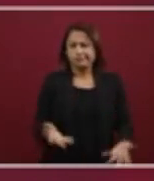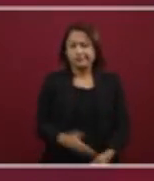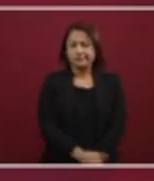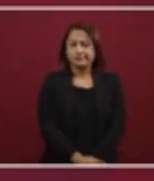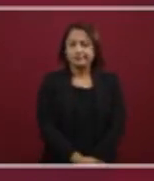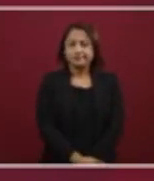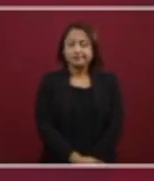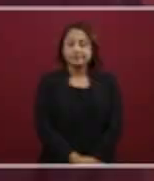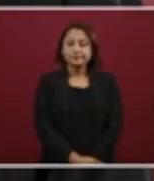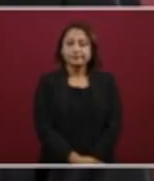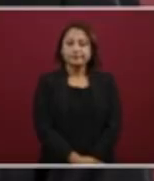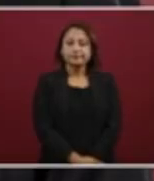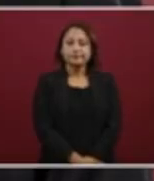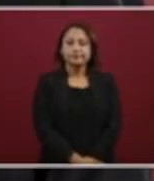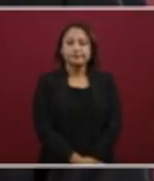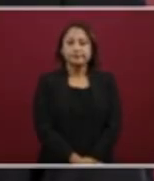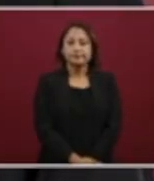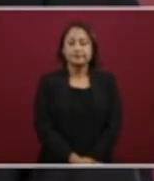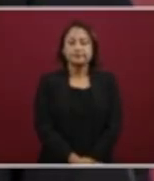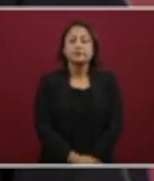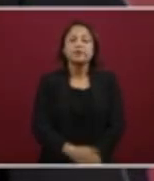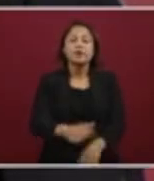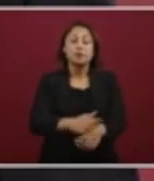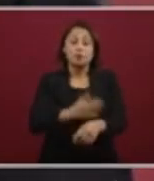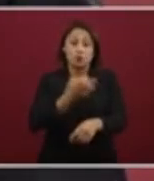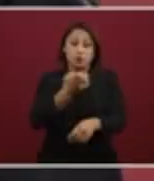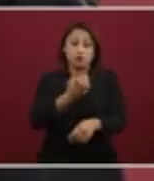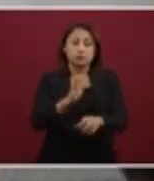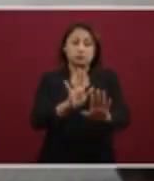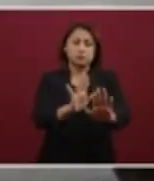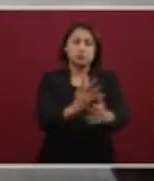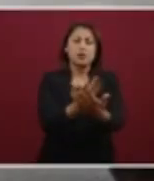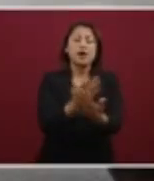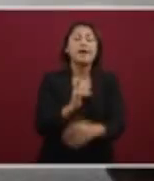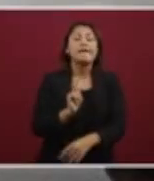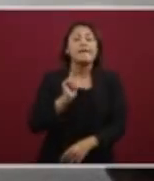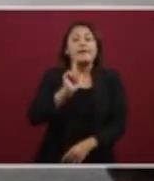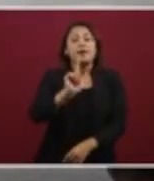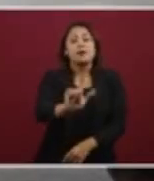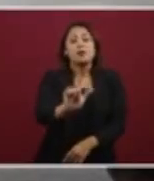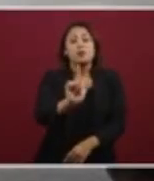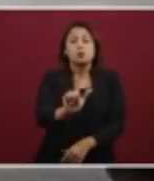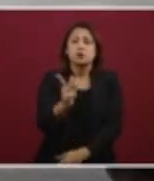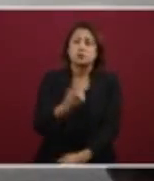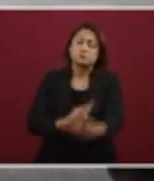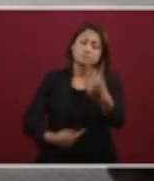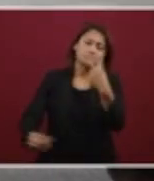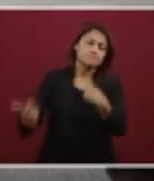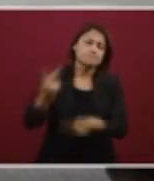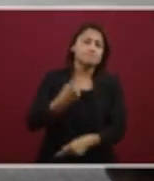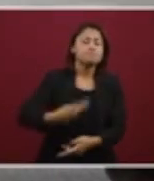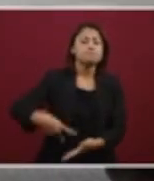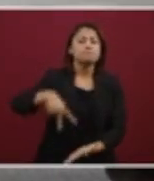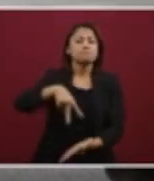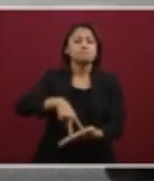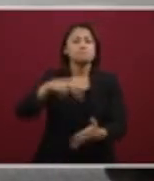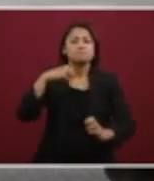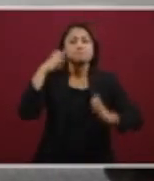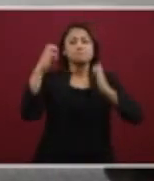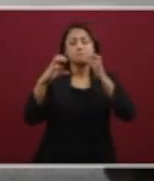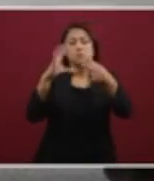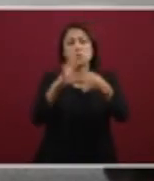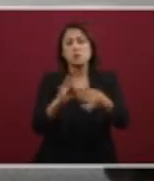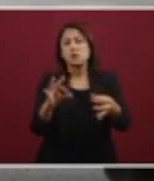Por eso vamos a que el lunes se haga esta exposición y les expliquen en